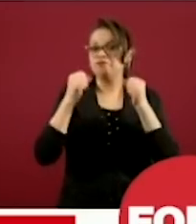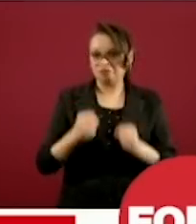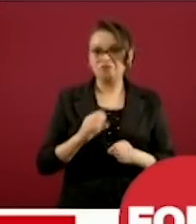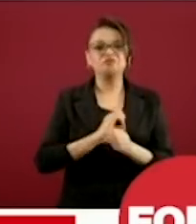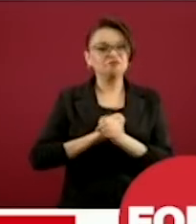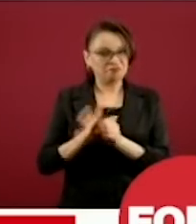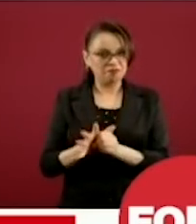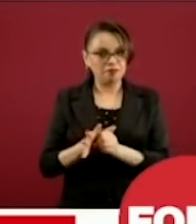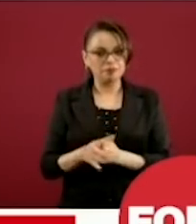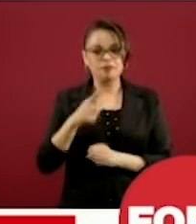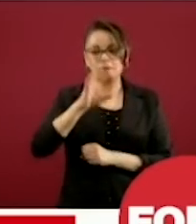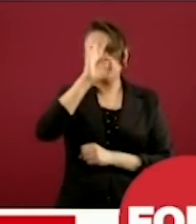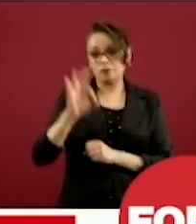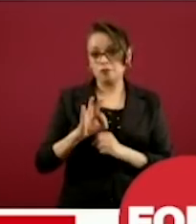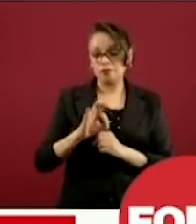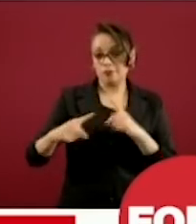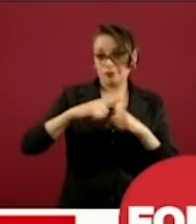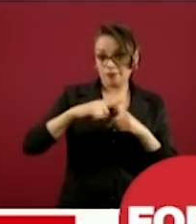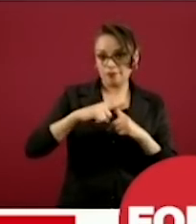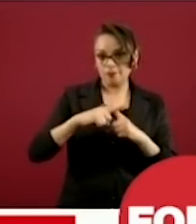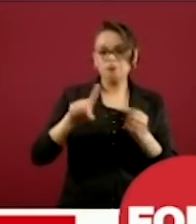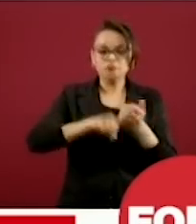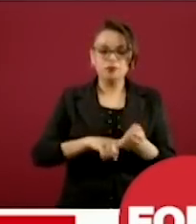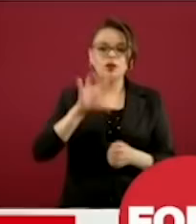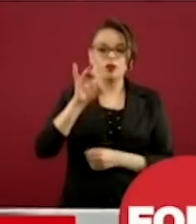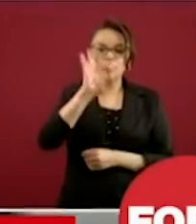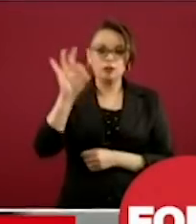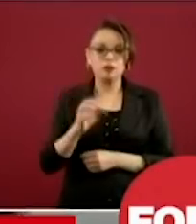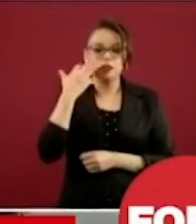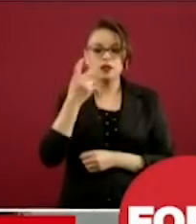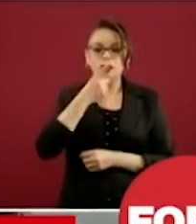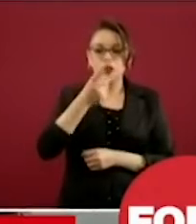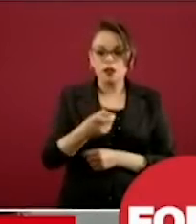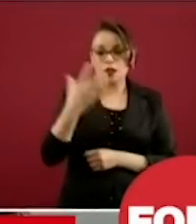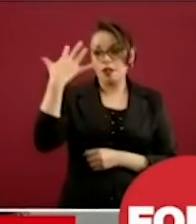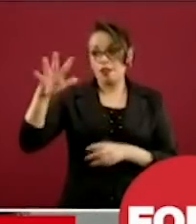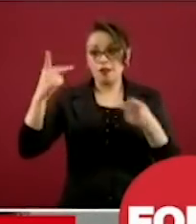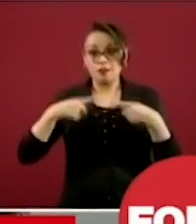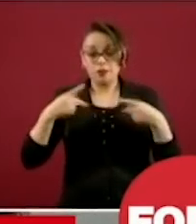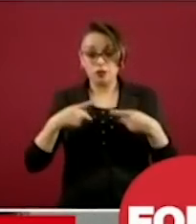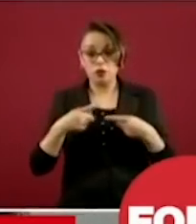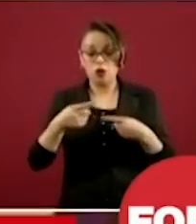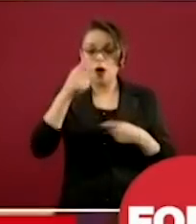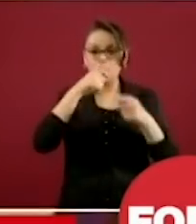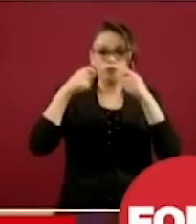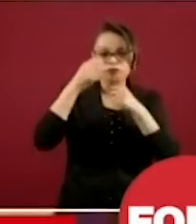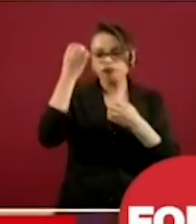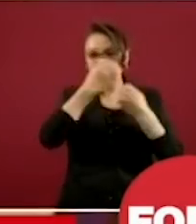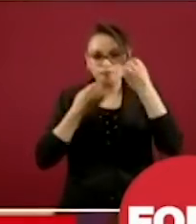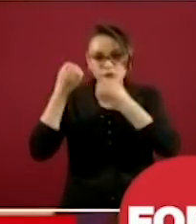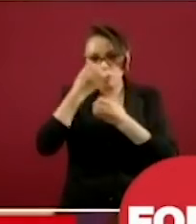porcentaje de positividad está en el 30%. Es decir, que de cada 10 personas que han sido muestreadas y estudiadas por